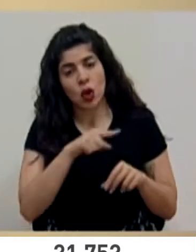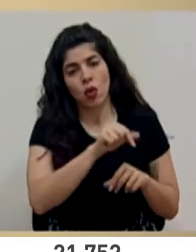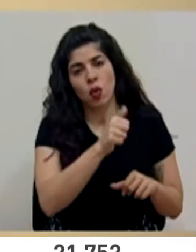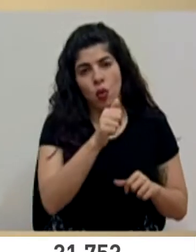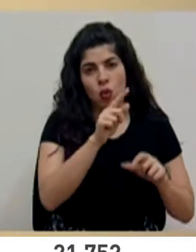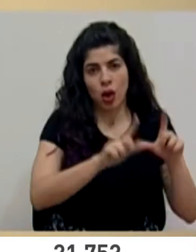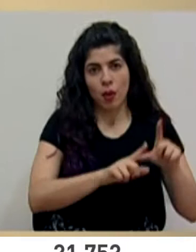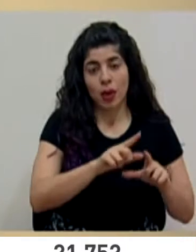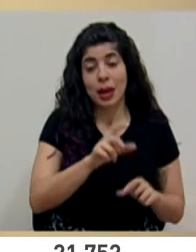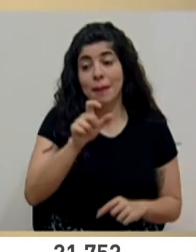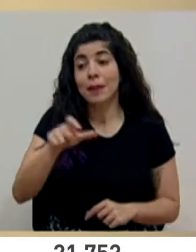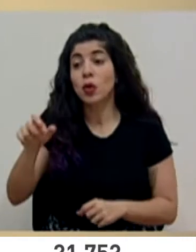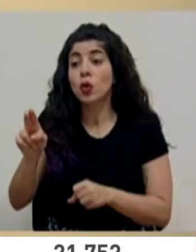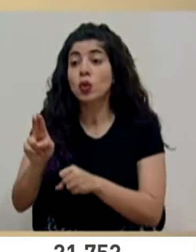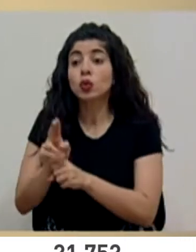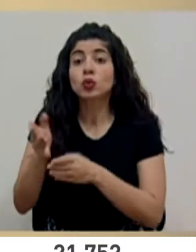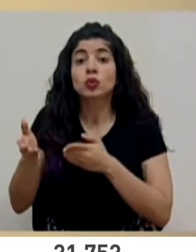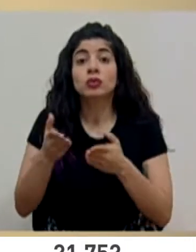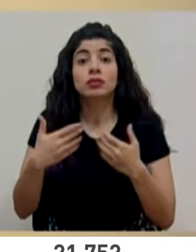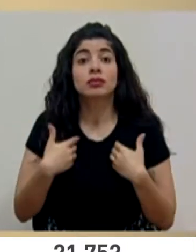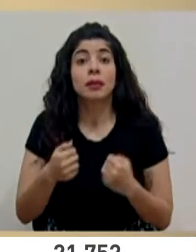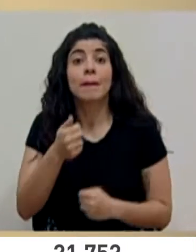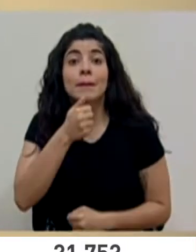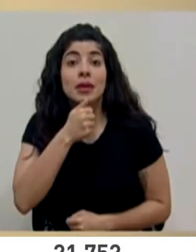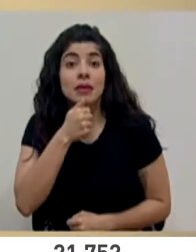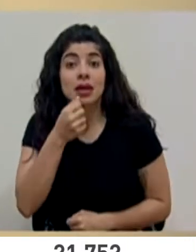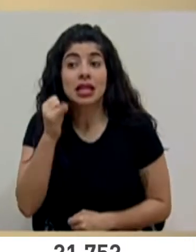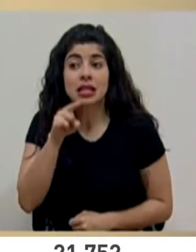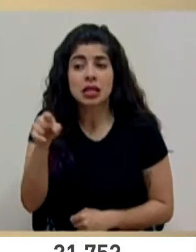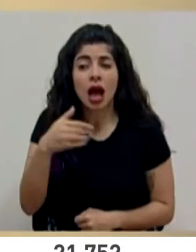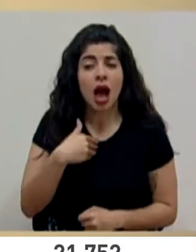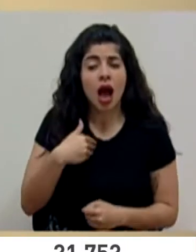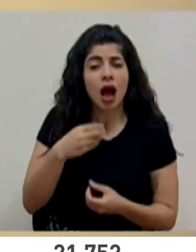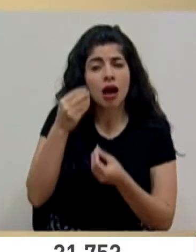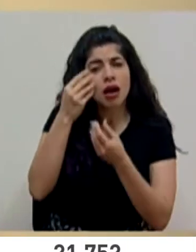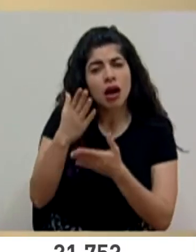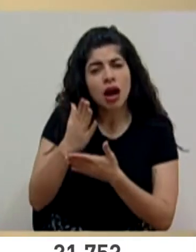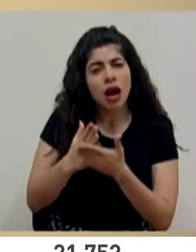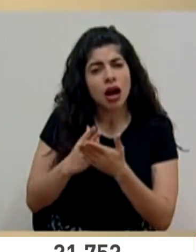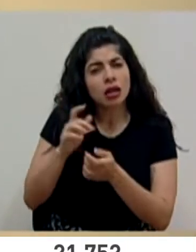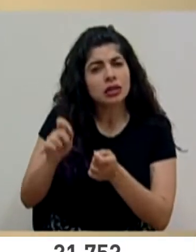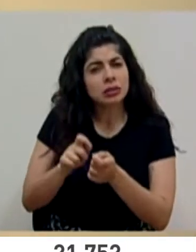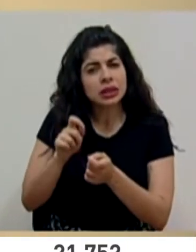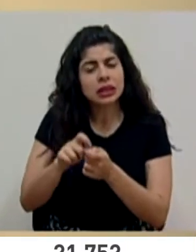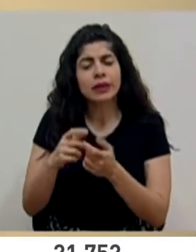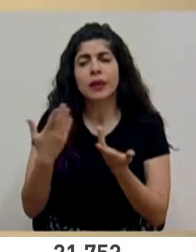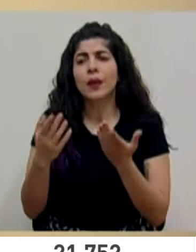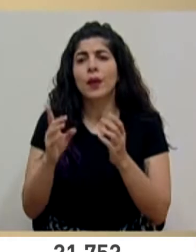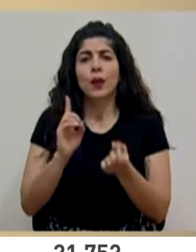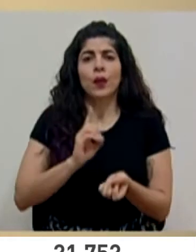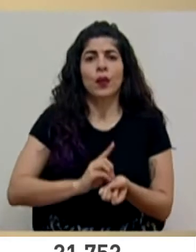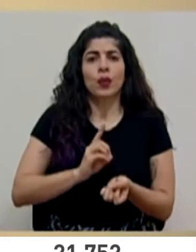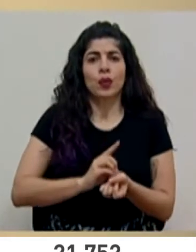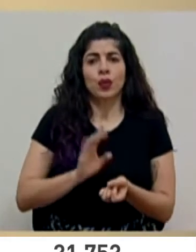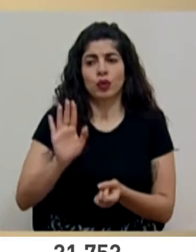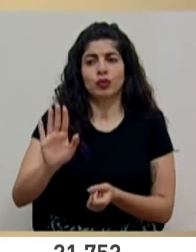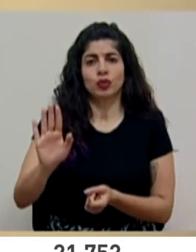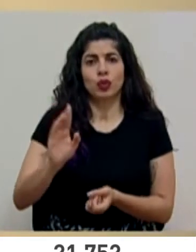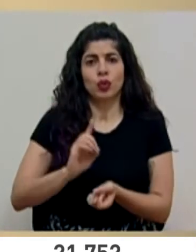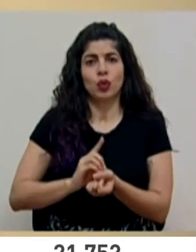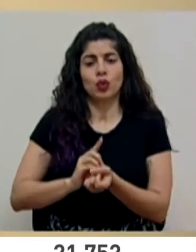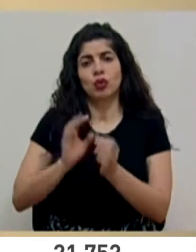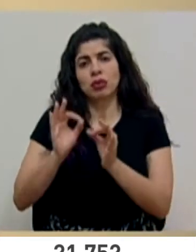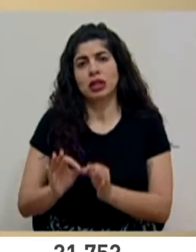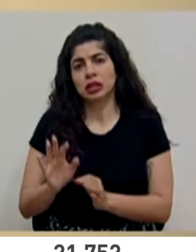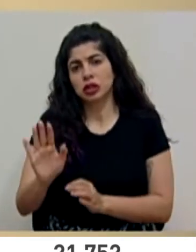Y usuarios de servicios de salud privados que tengan alguna indicación específica que el médico tratante